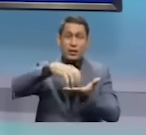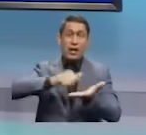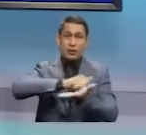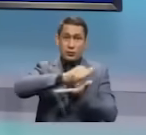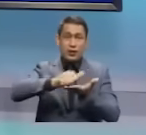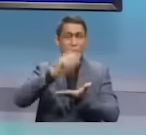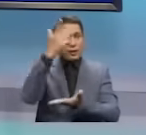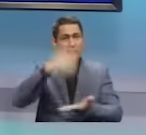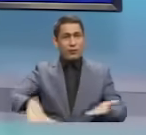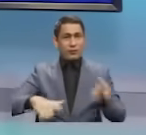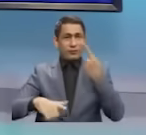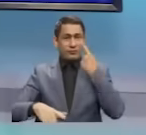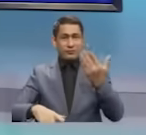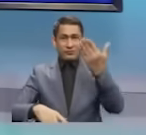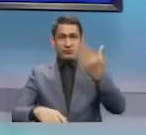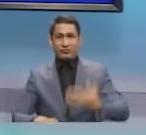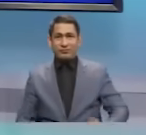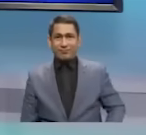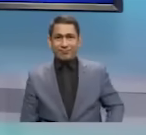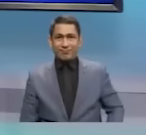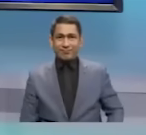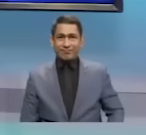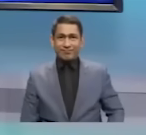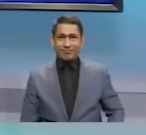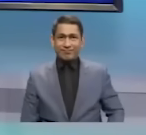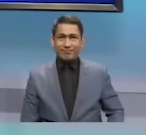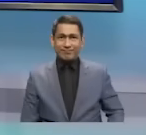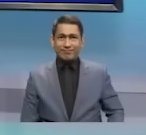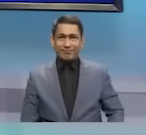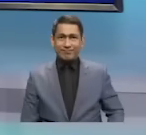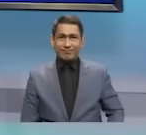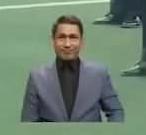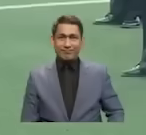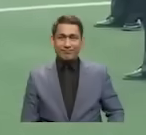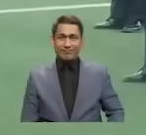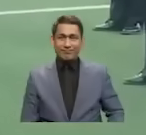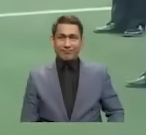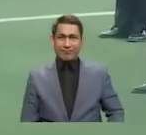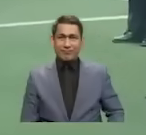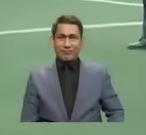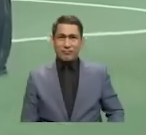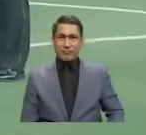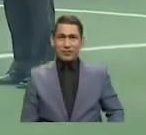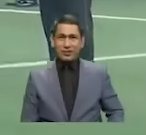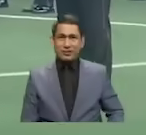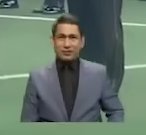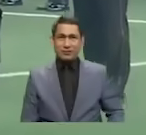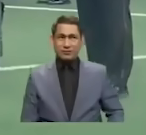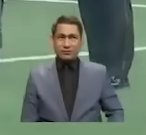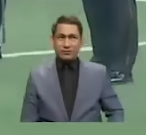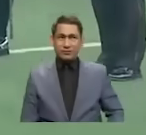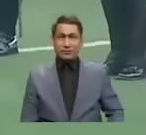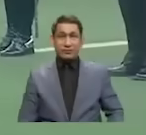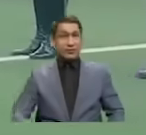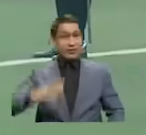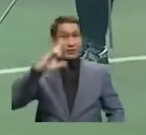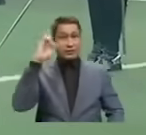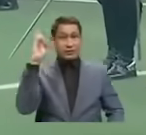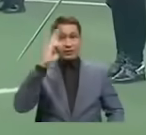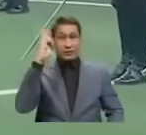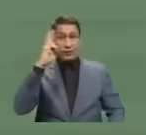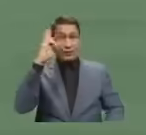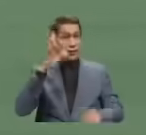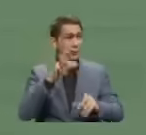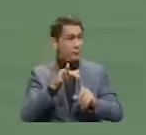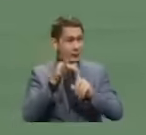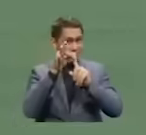todos los detalles. En una emotiva ceremonia en la que se conjugaron